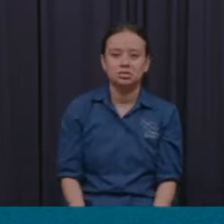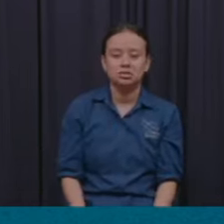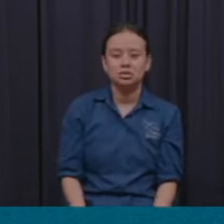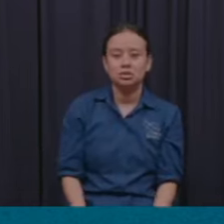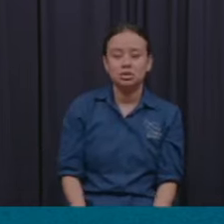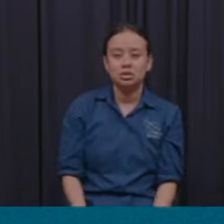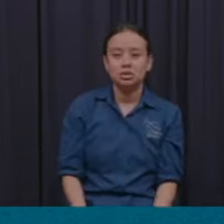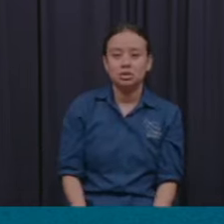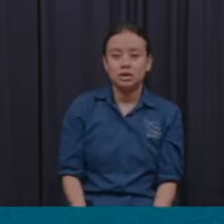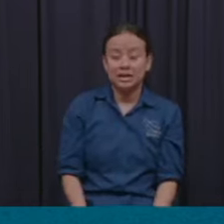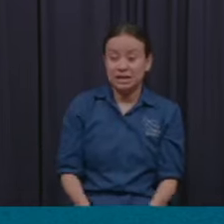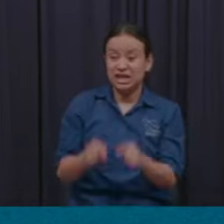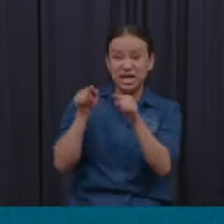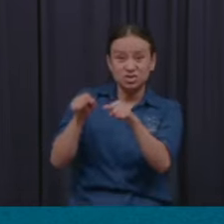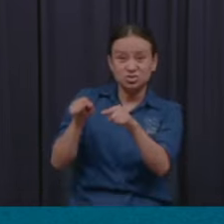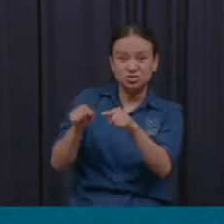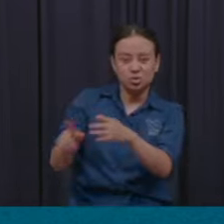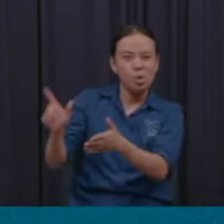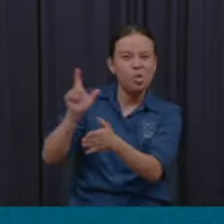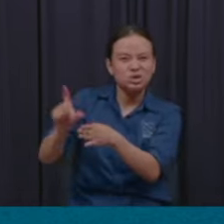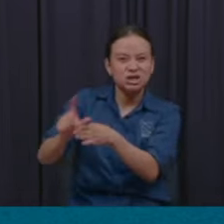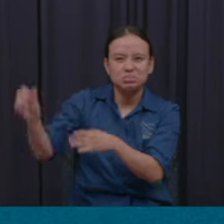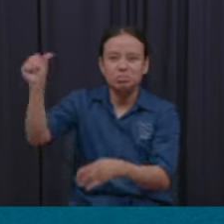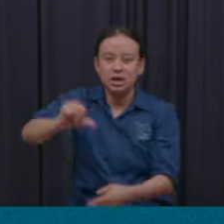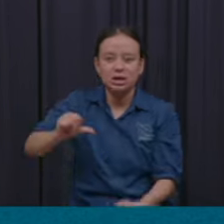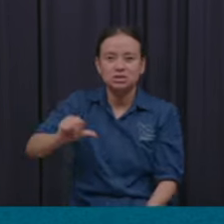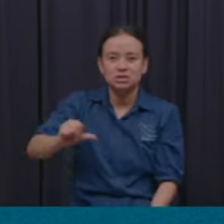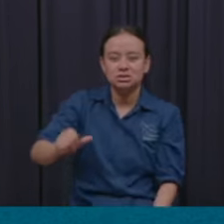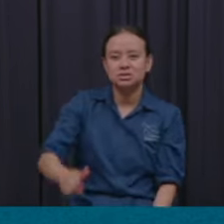Pero todas esas son potestades.